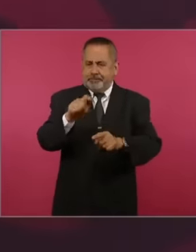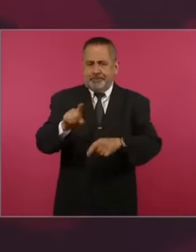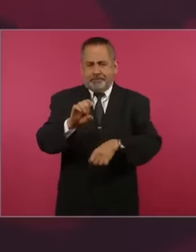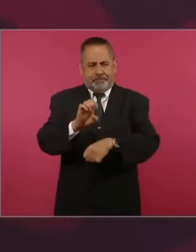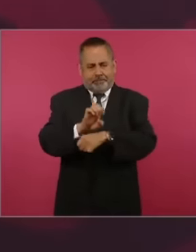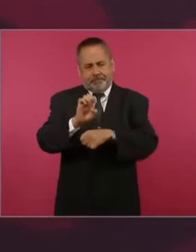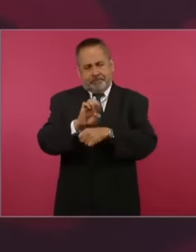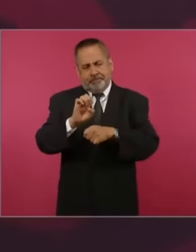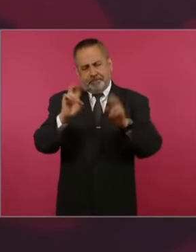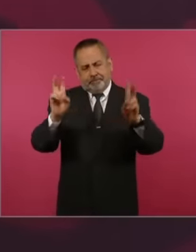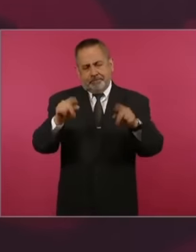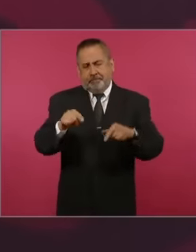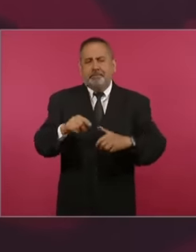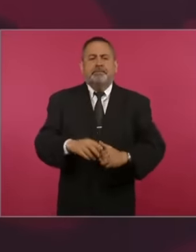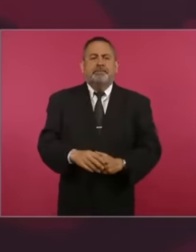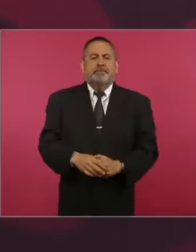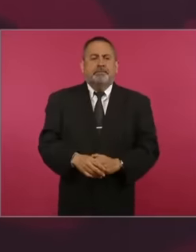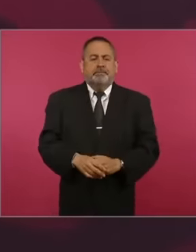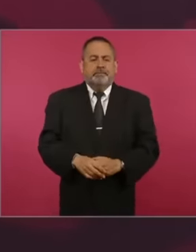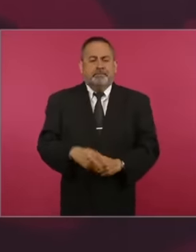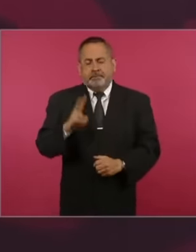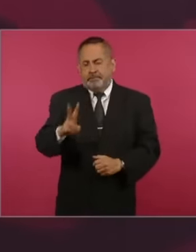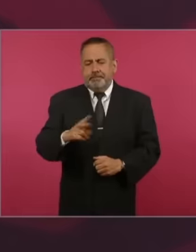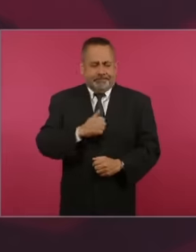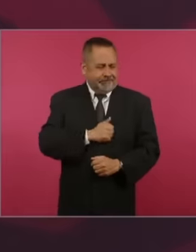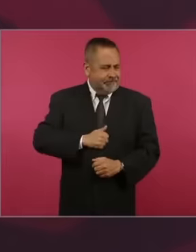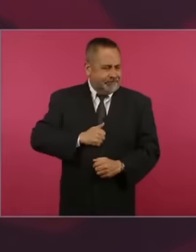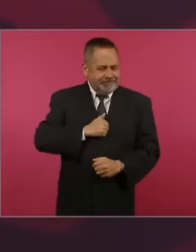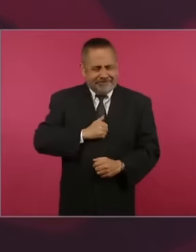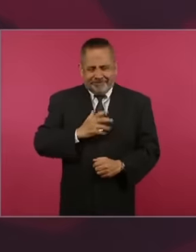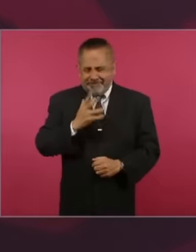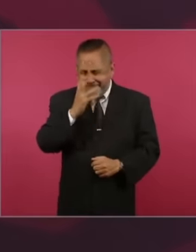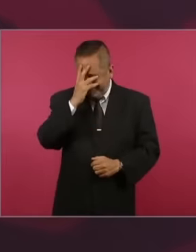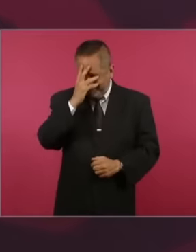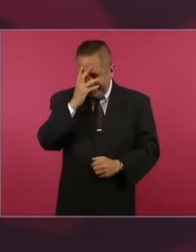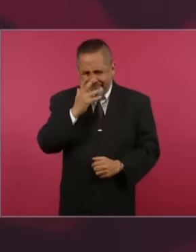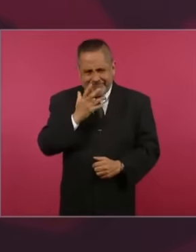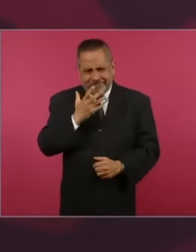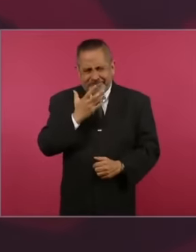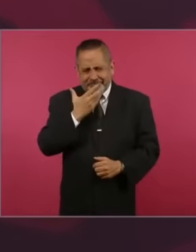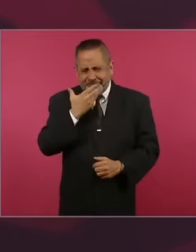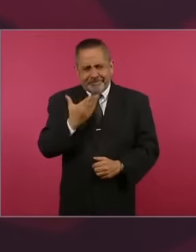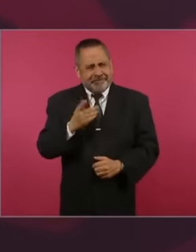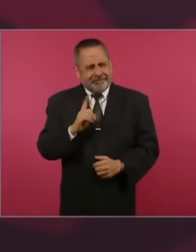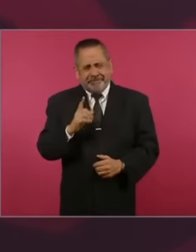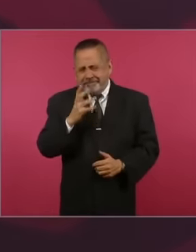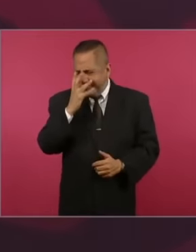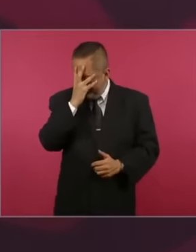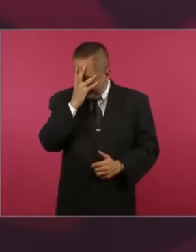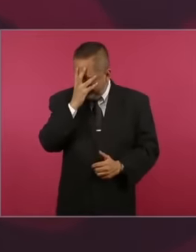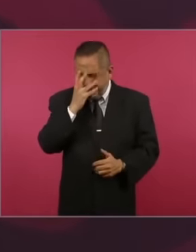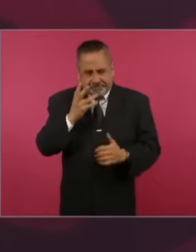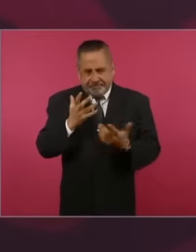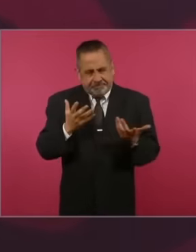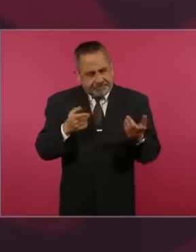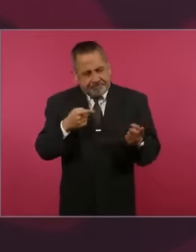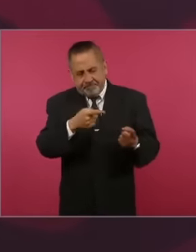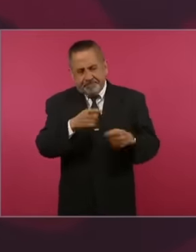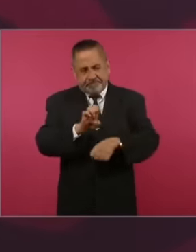Es un tema lamentable, vergonzoso, porque